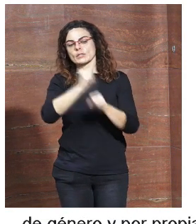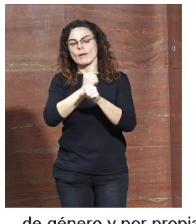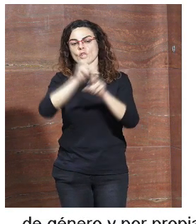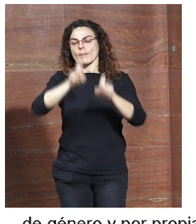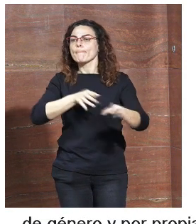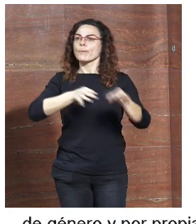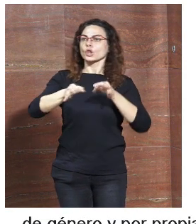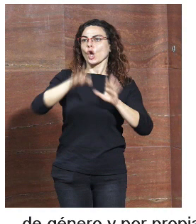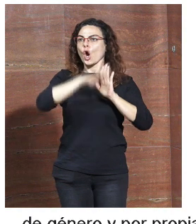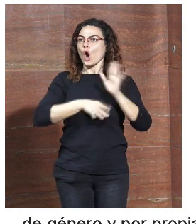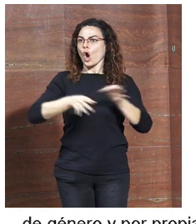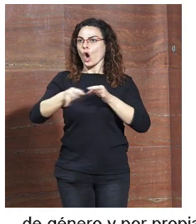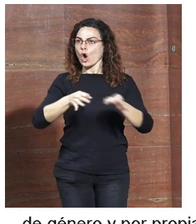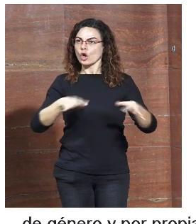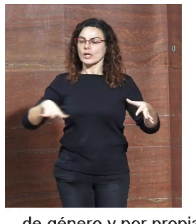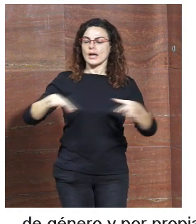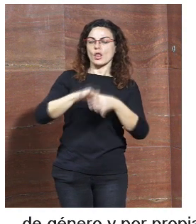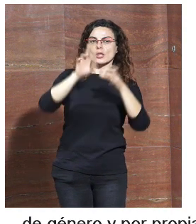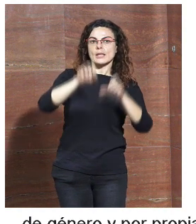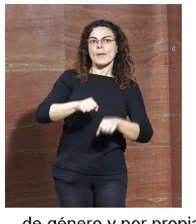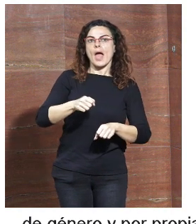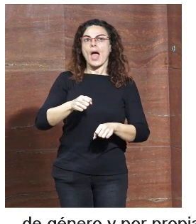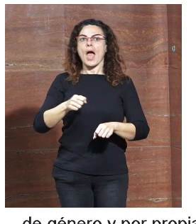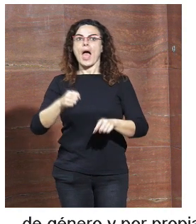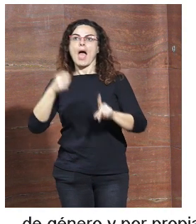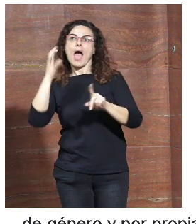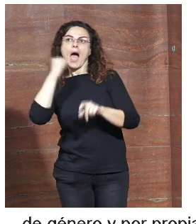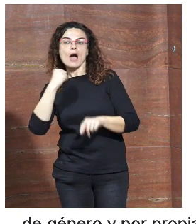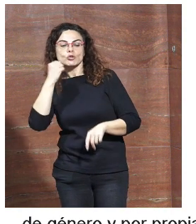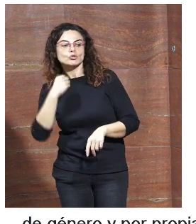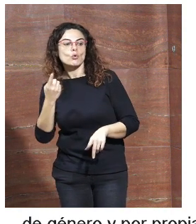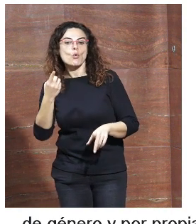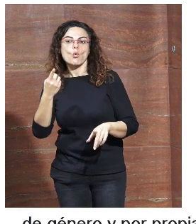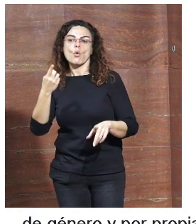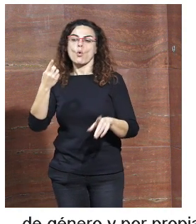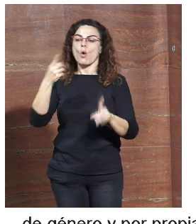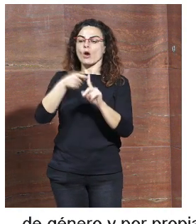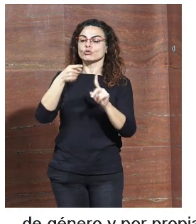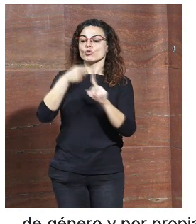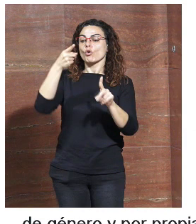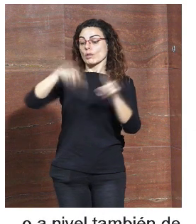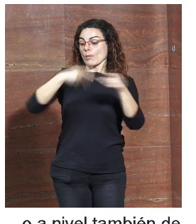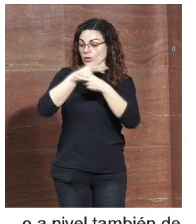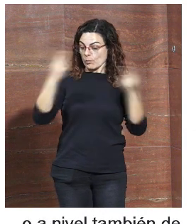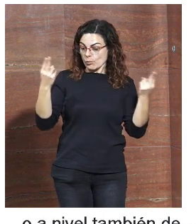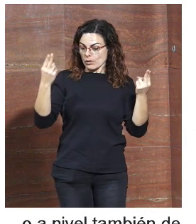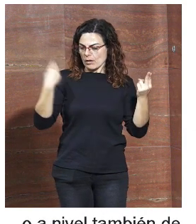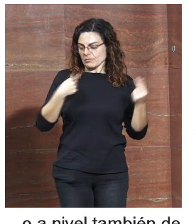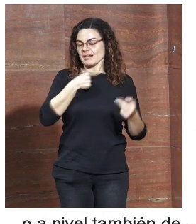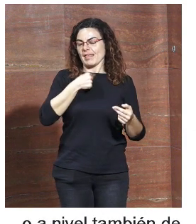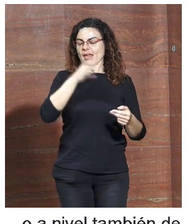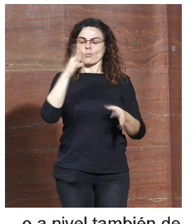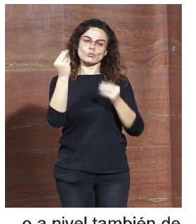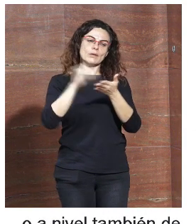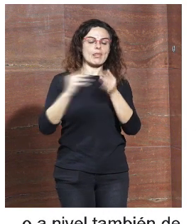protocolos, ¿no?, de acoso en transporte público y ¿no?, los indicadores de seguridad, me hacía gracia porque discutíamos de no tienes